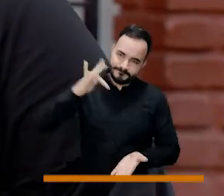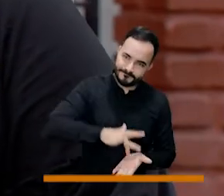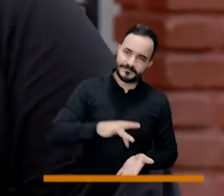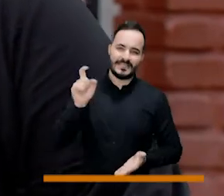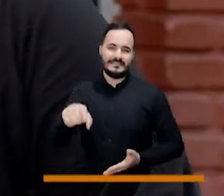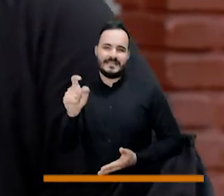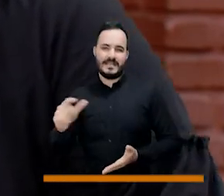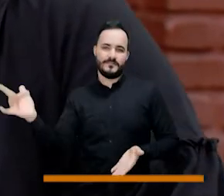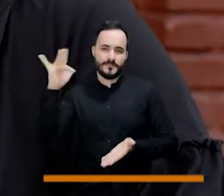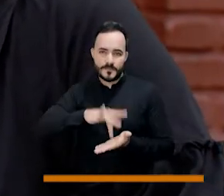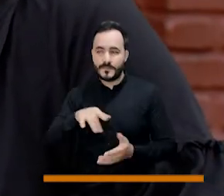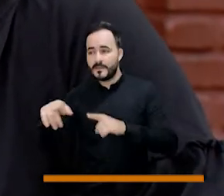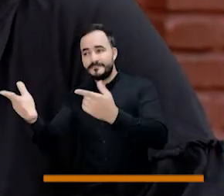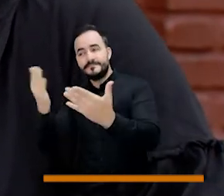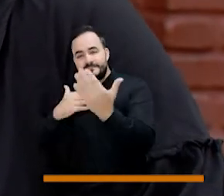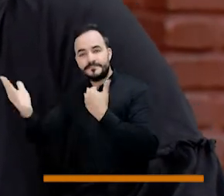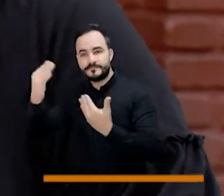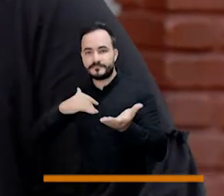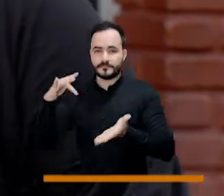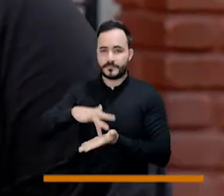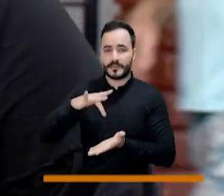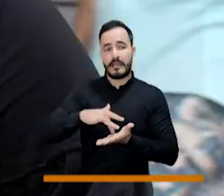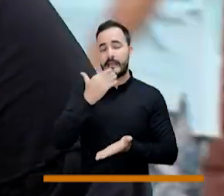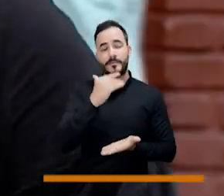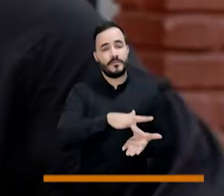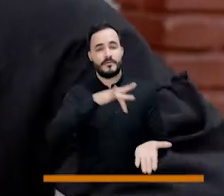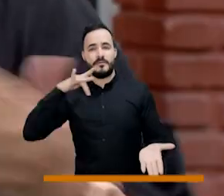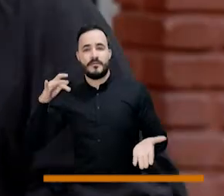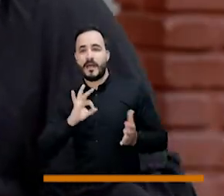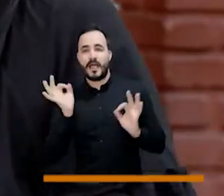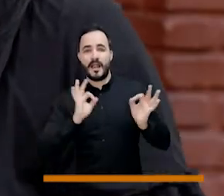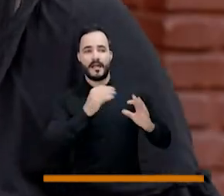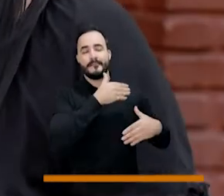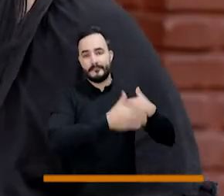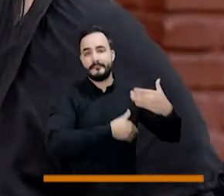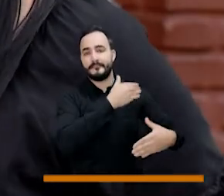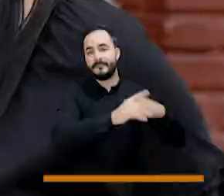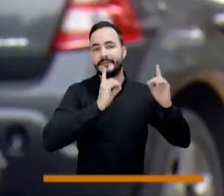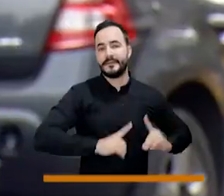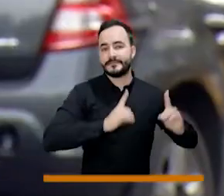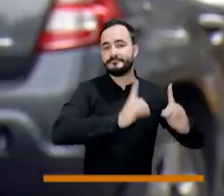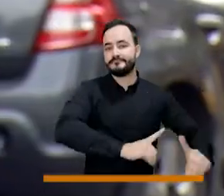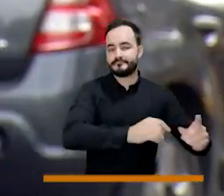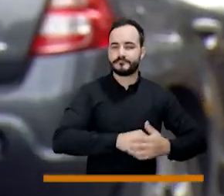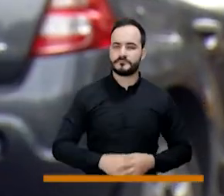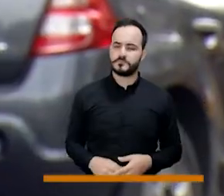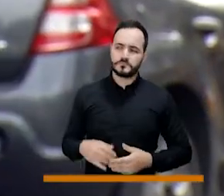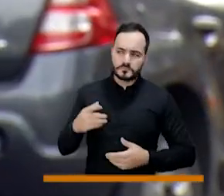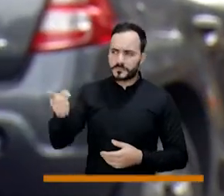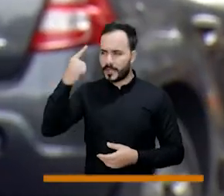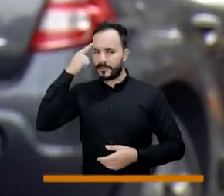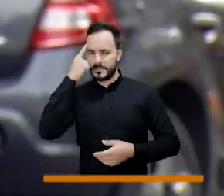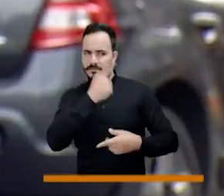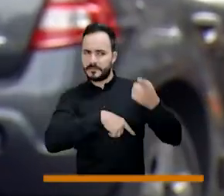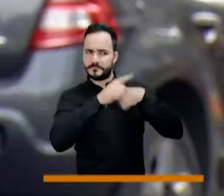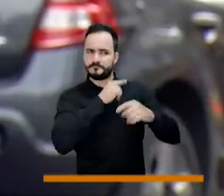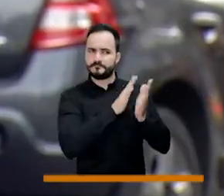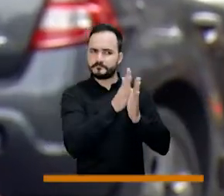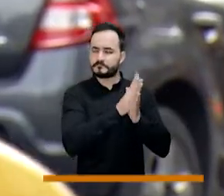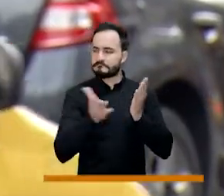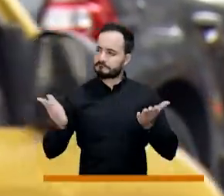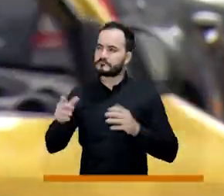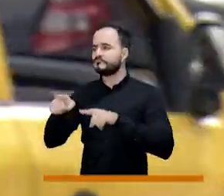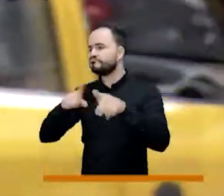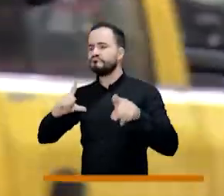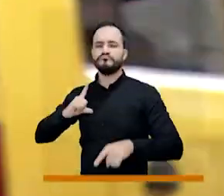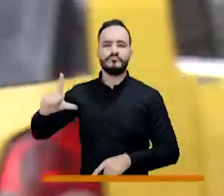ciudadana, también de participación comunitaria, y no dejar que otros decidan por nosotros. Concejal, faltaría articular más